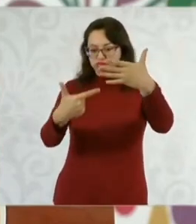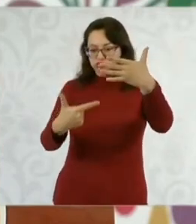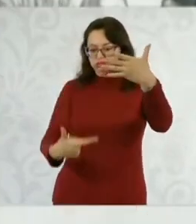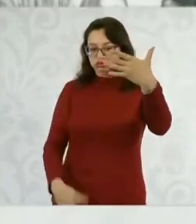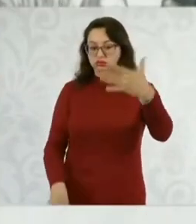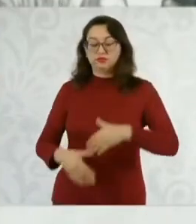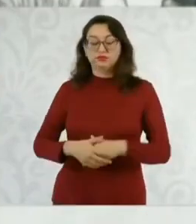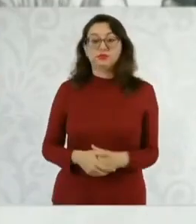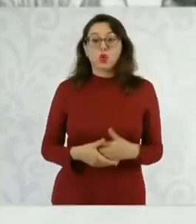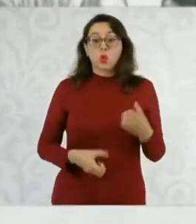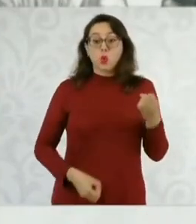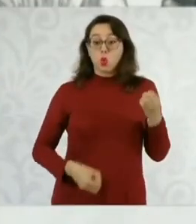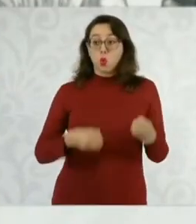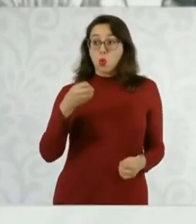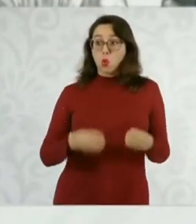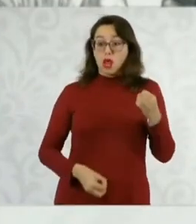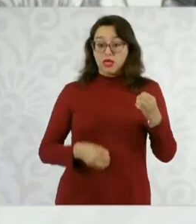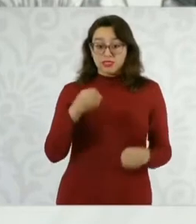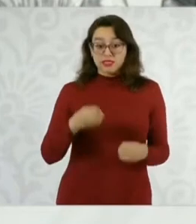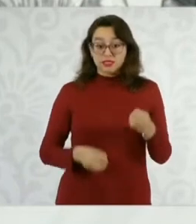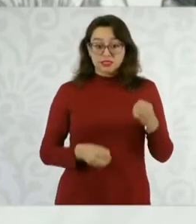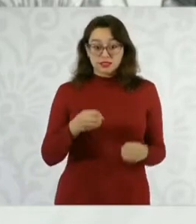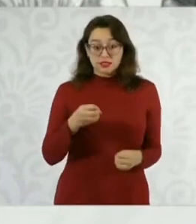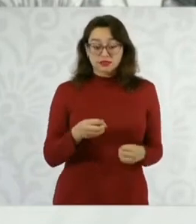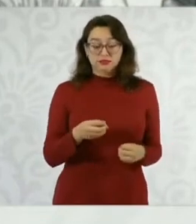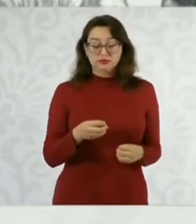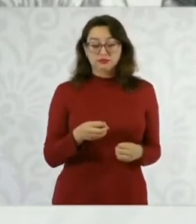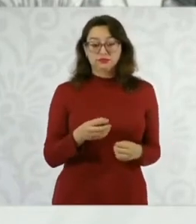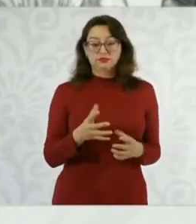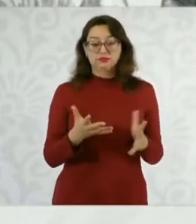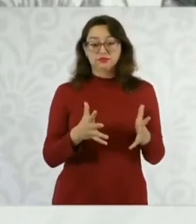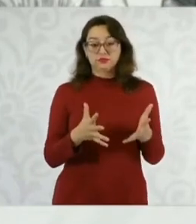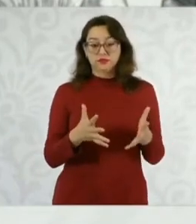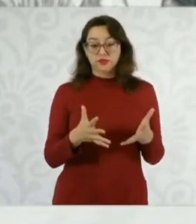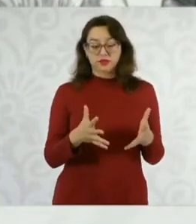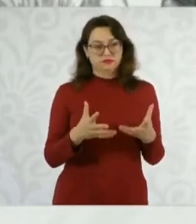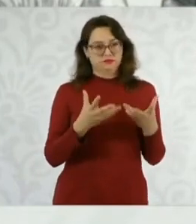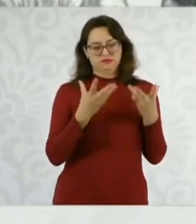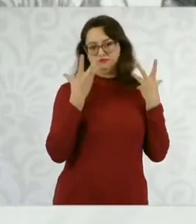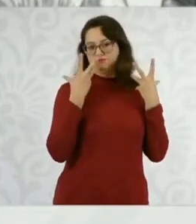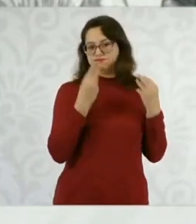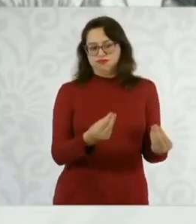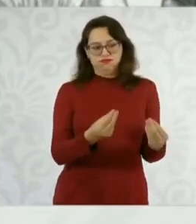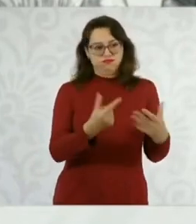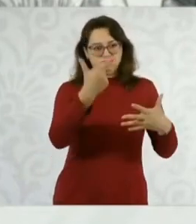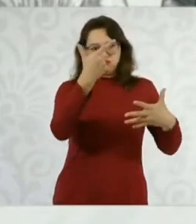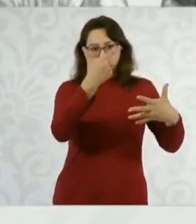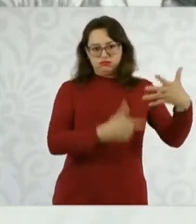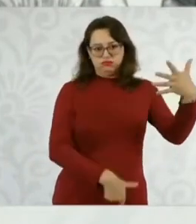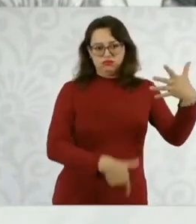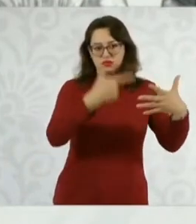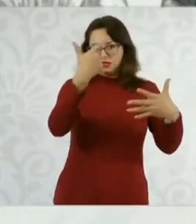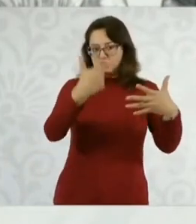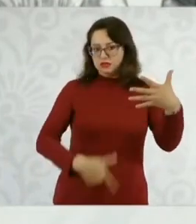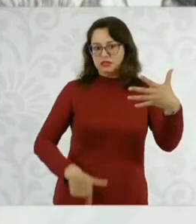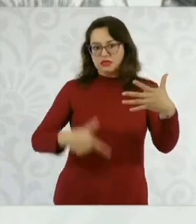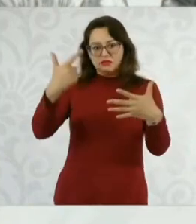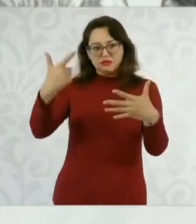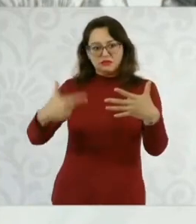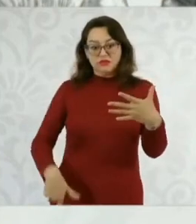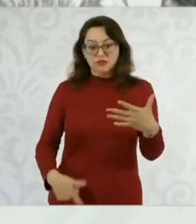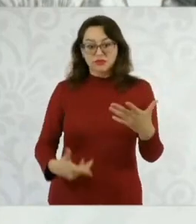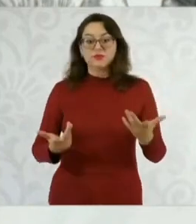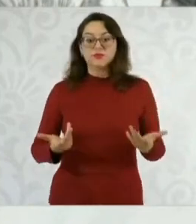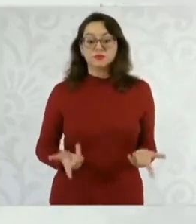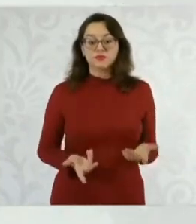En jueces, pues estamos hablando pues de cientos de candidatos y candidatas, que